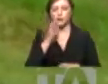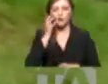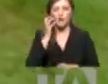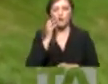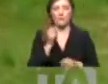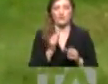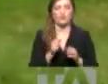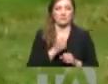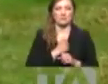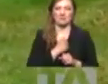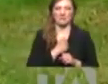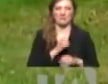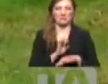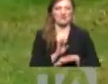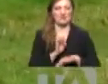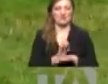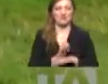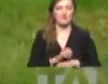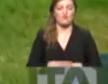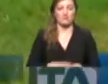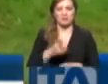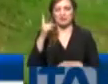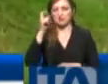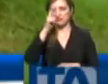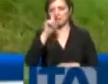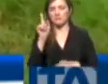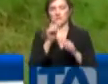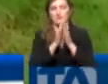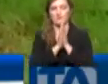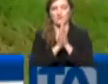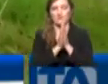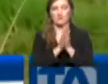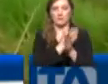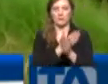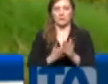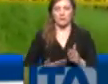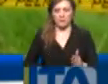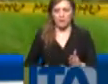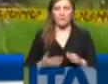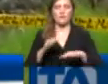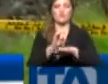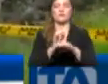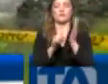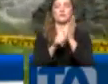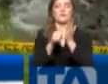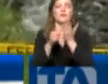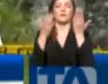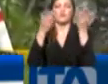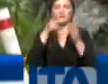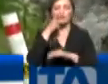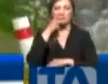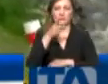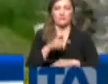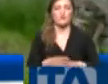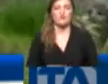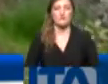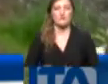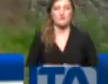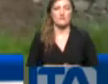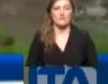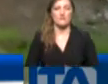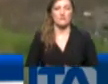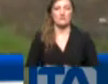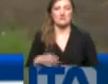país y vemos que no es difícil, lo que pedimos es a la Presidencia de la República, al Ministro de Obras Públicas y también acá